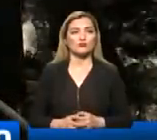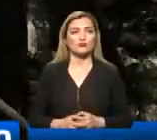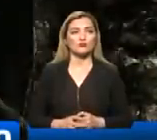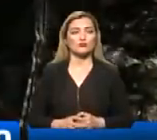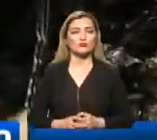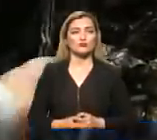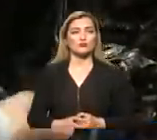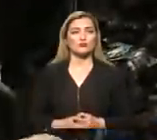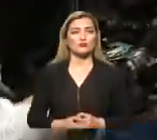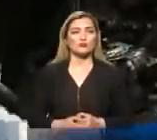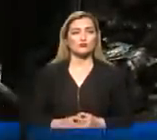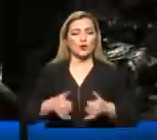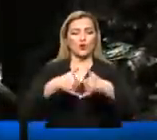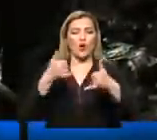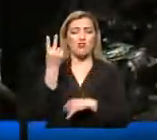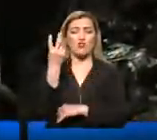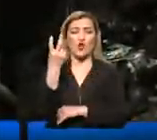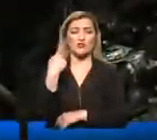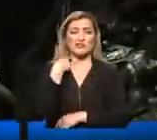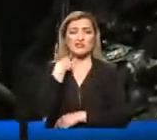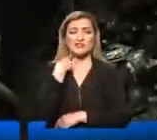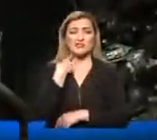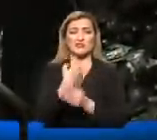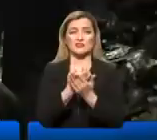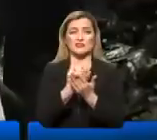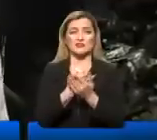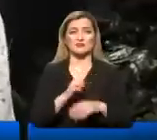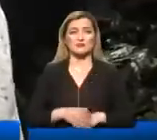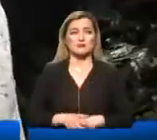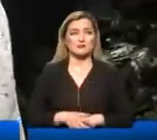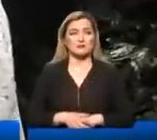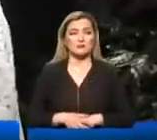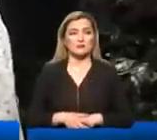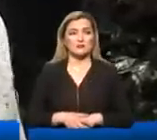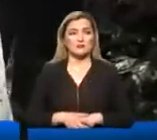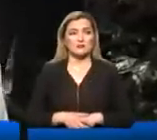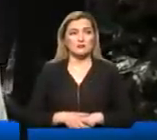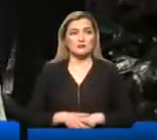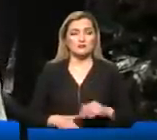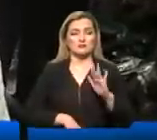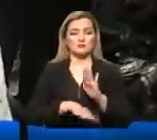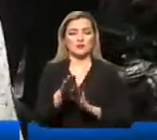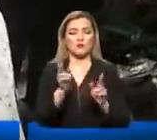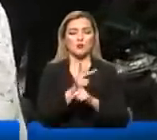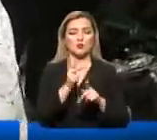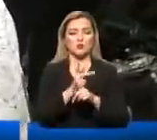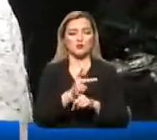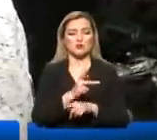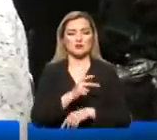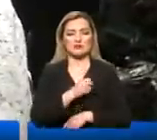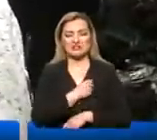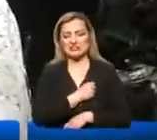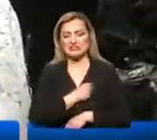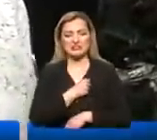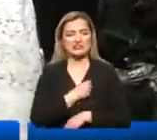Estamos afectados como 12 locales más o menos. Lamentablemente la mayoría de las mercaderías están